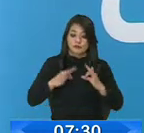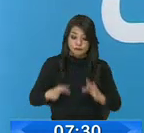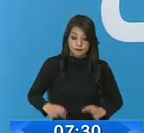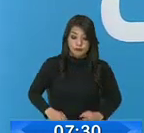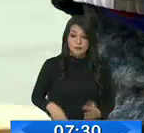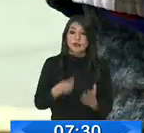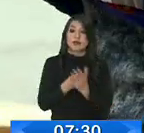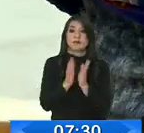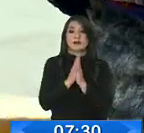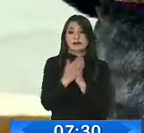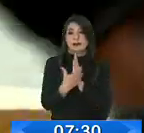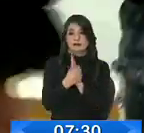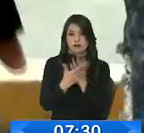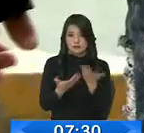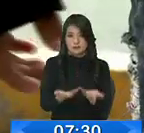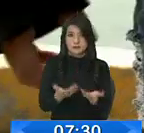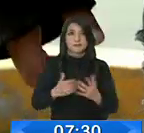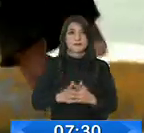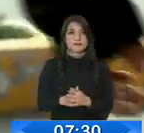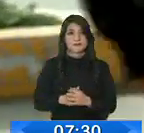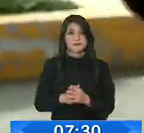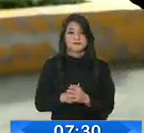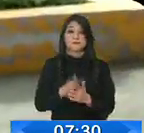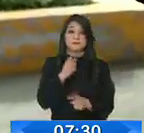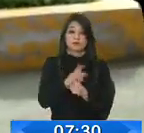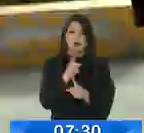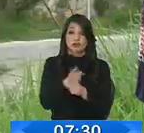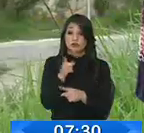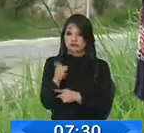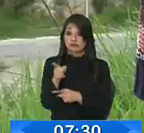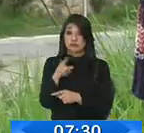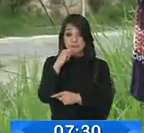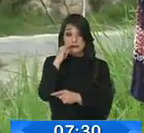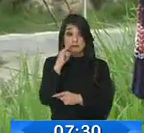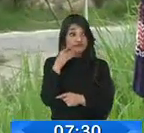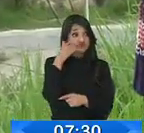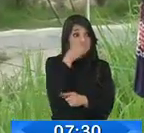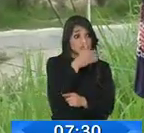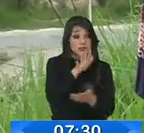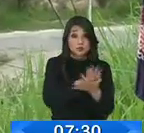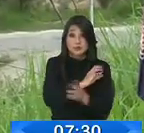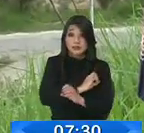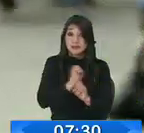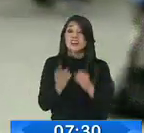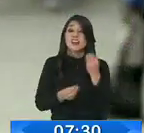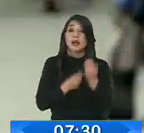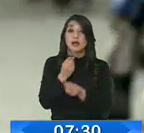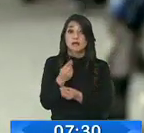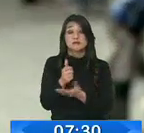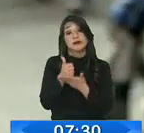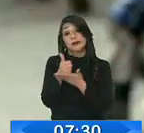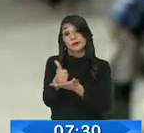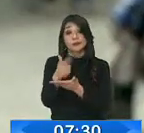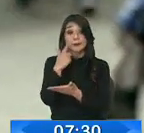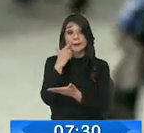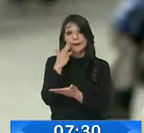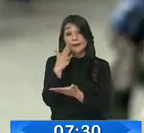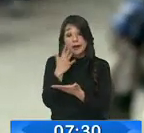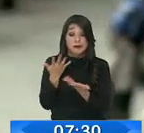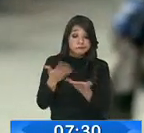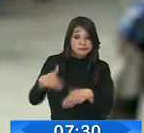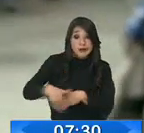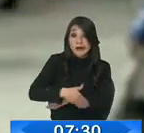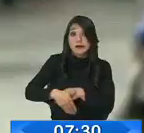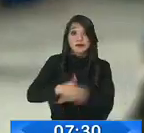comprar los libros. Es decir, que el porcentaje que no acude a las aulas realiza otras actividades relacionadas a ayudar económicamente en sus